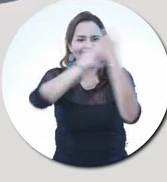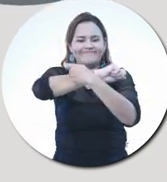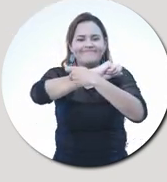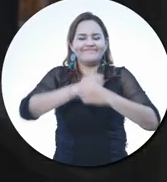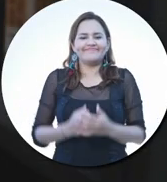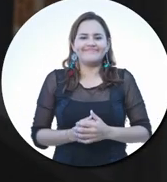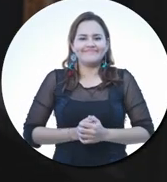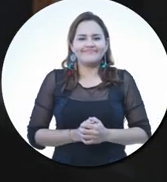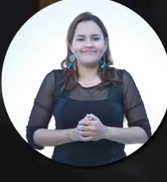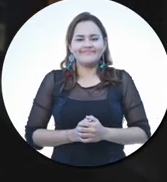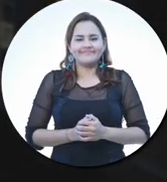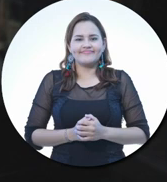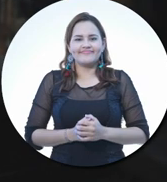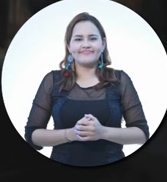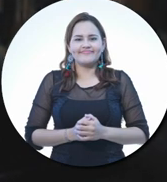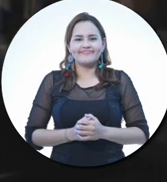de la sociedad.